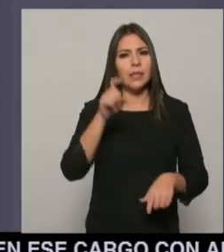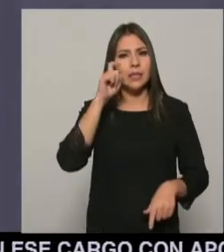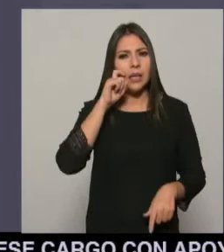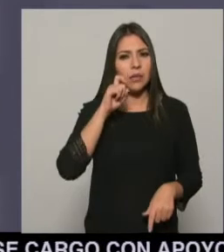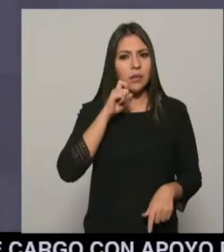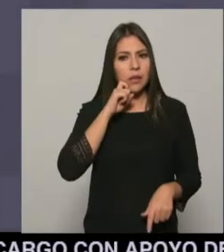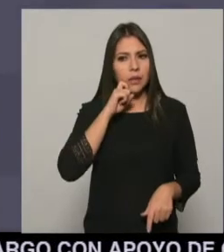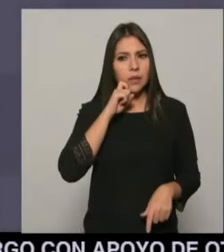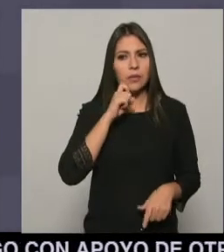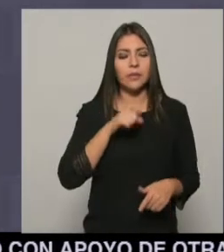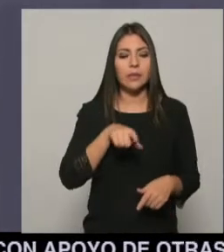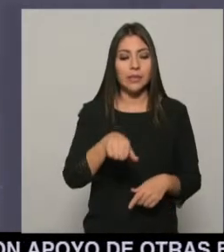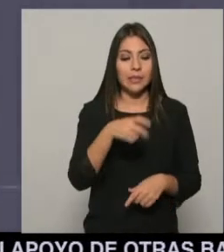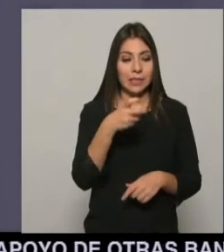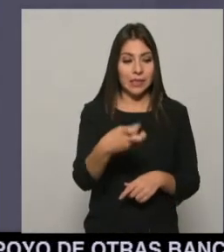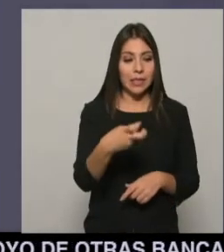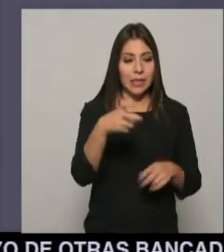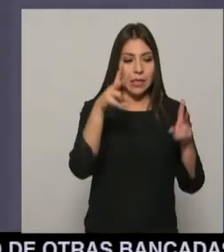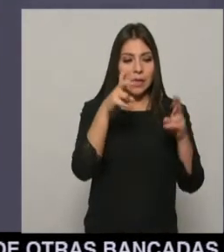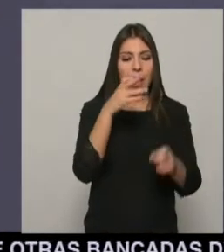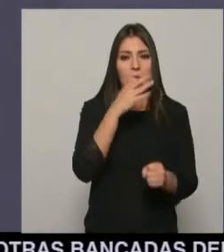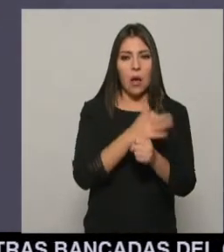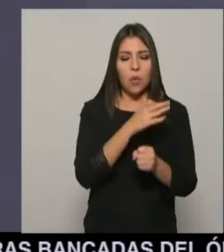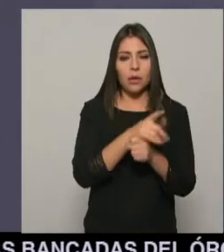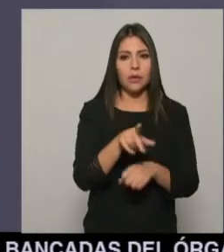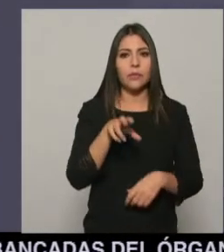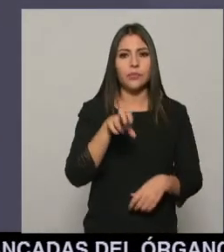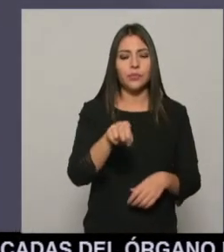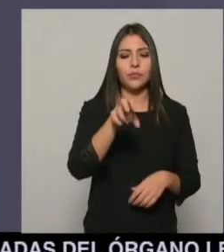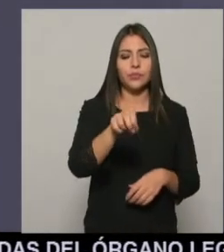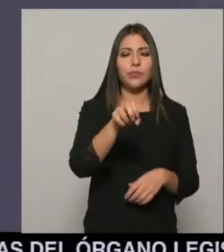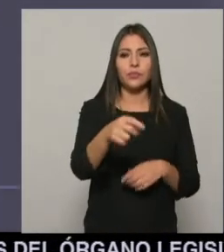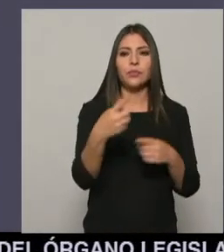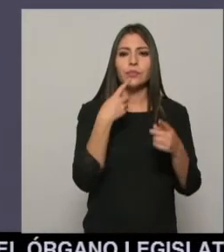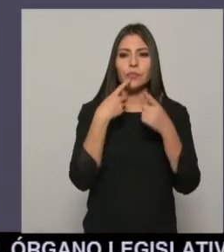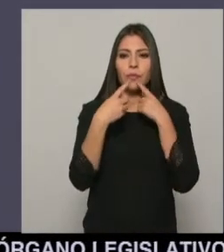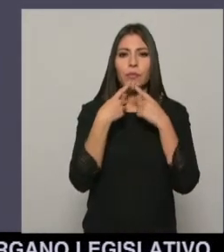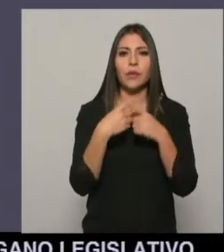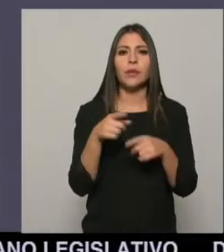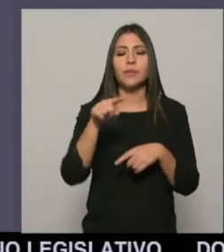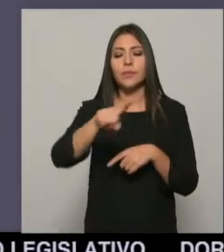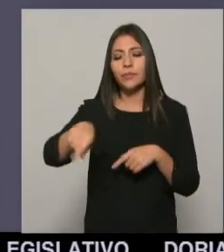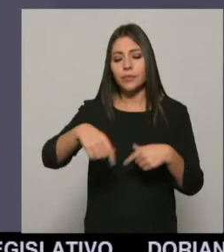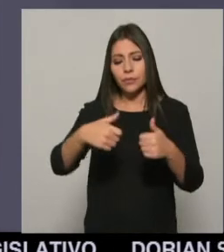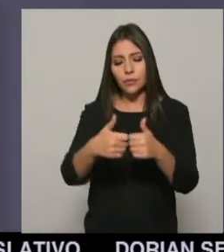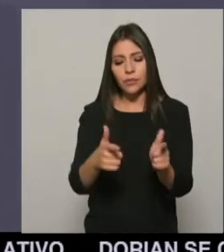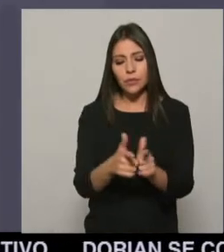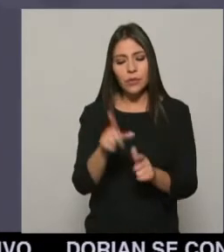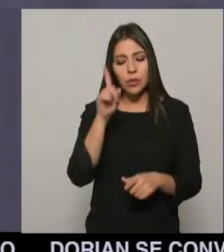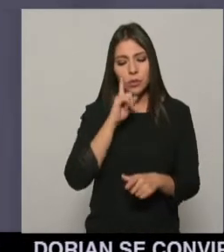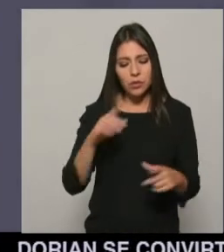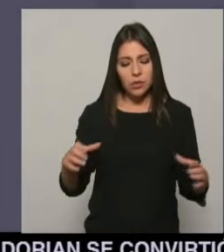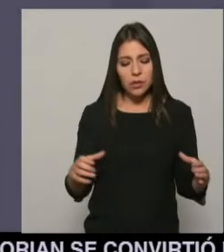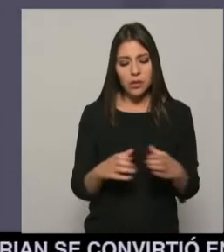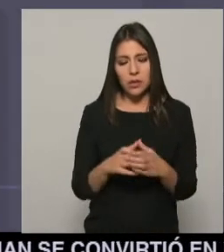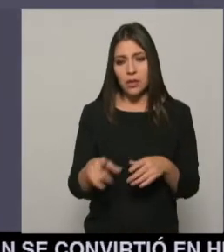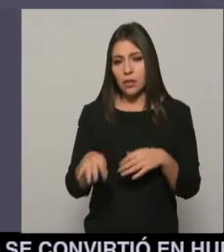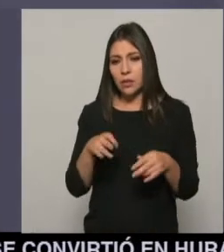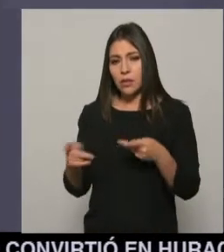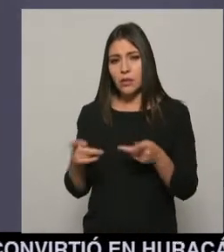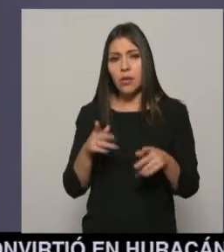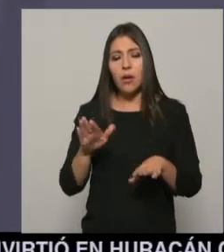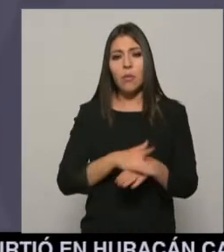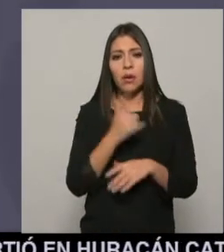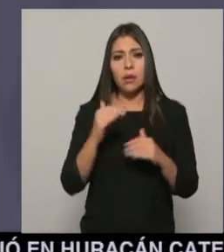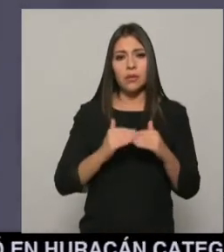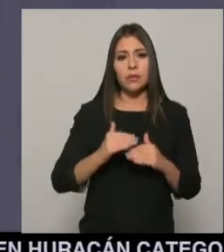el tema que también está ahorita sobre la mesa. Los colectivos femeninos han actuado porque simplemente estos delitos han disparado